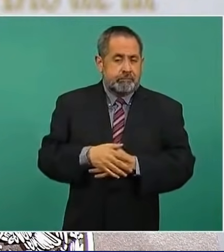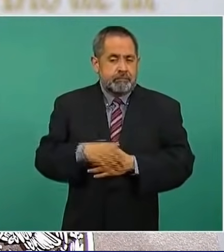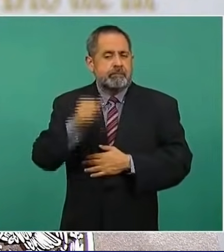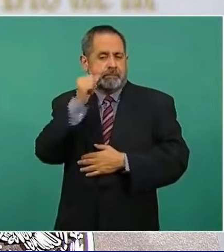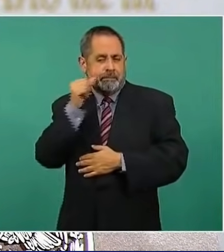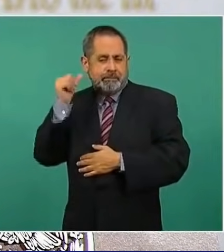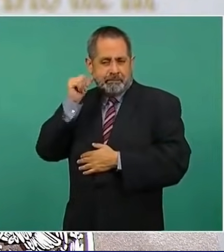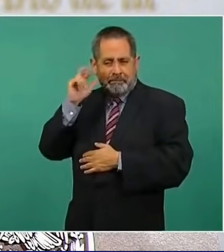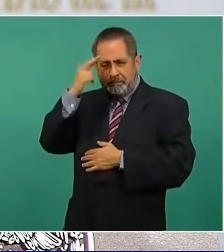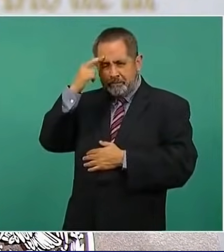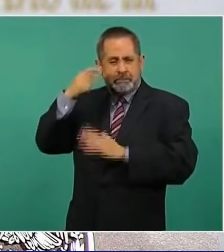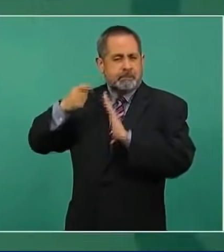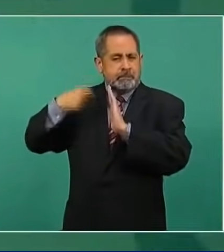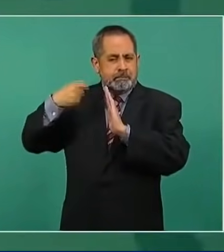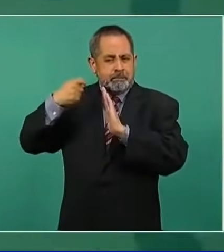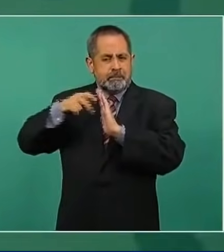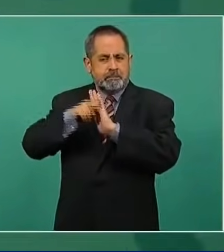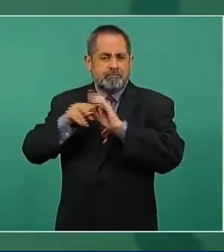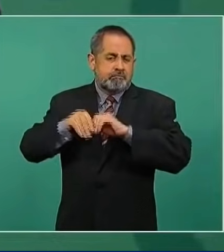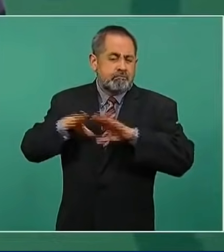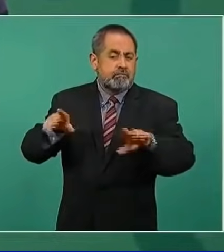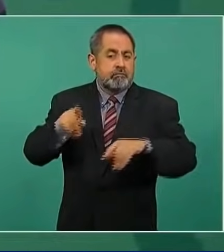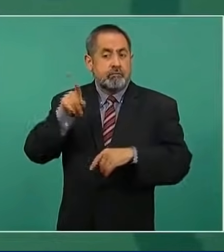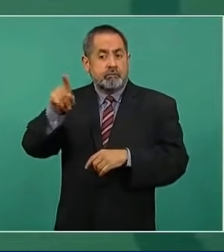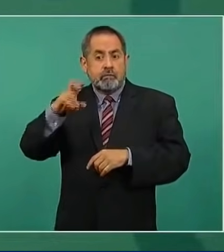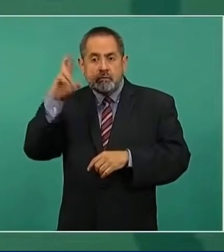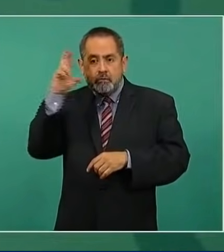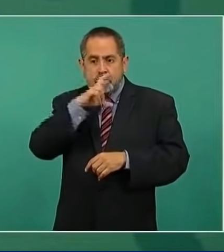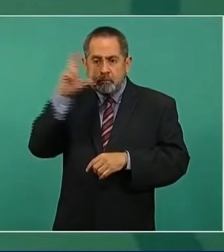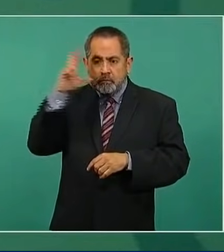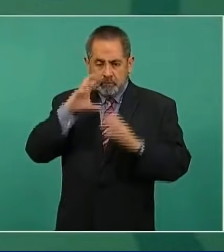video cómo astronautas rusos